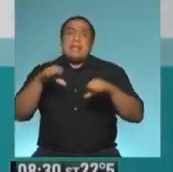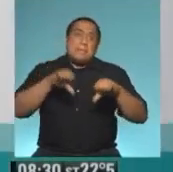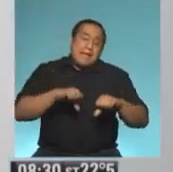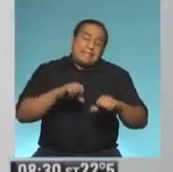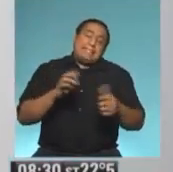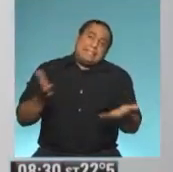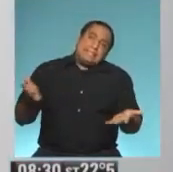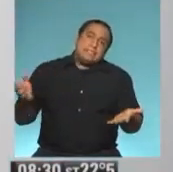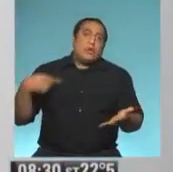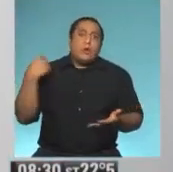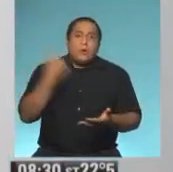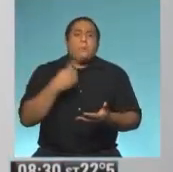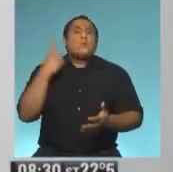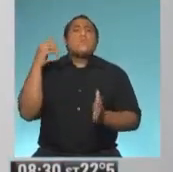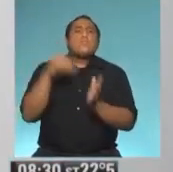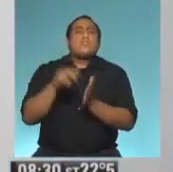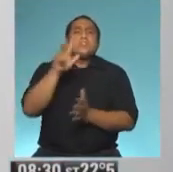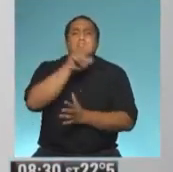suma, y somos